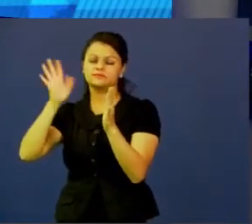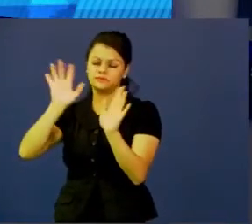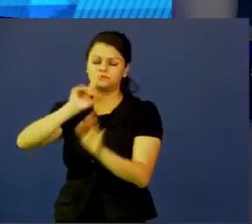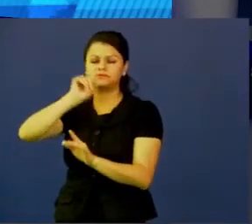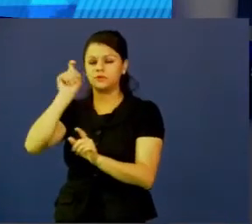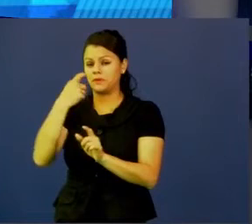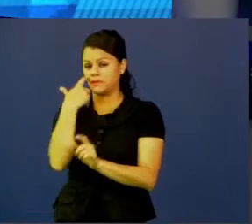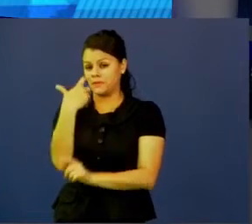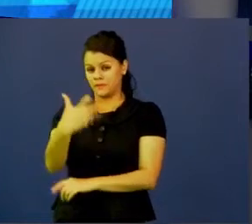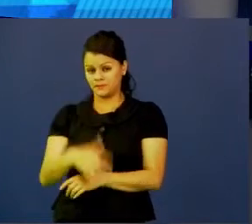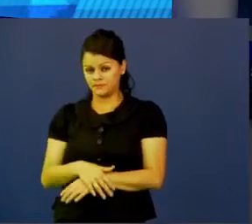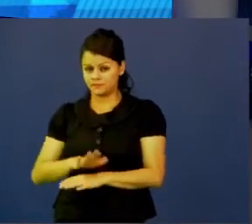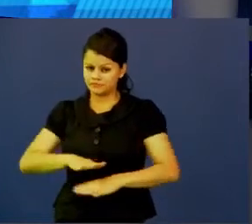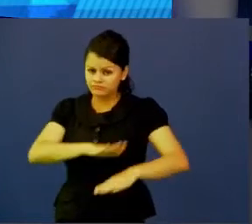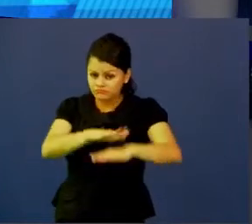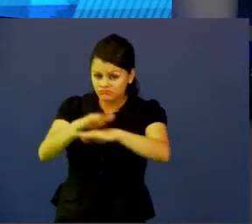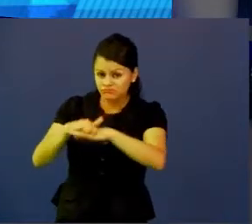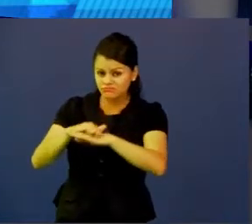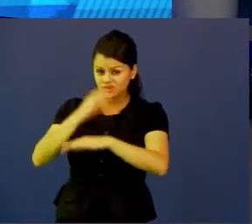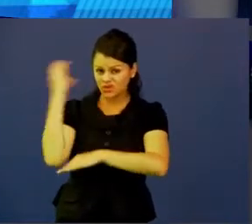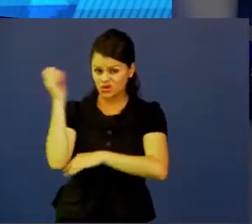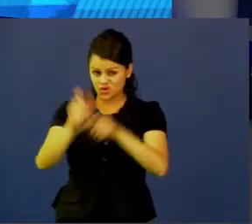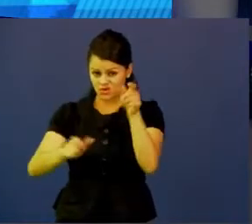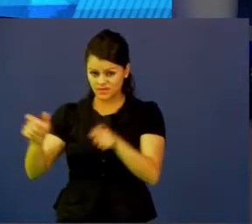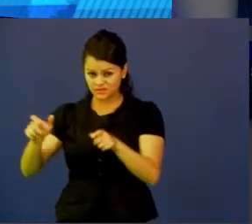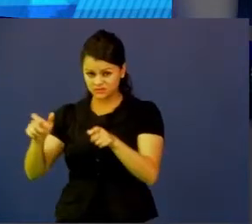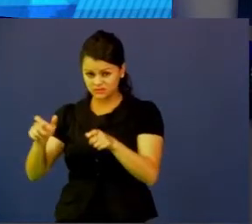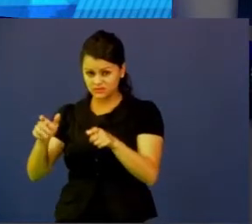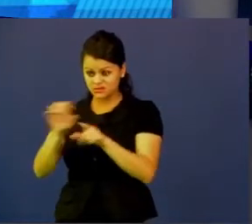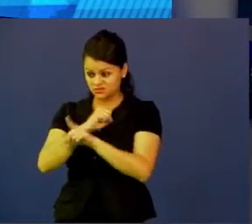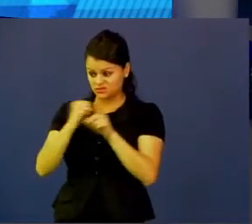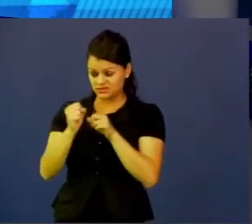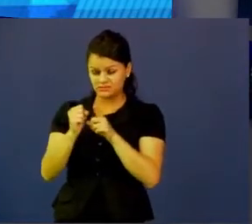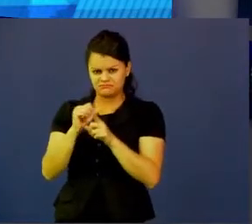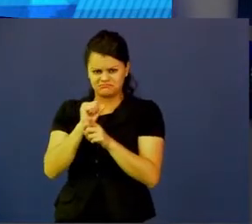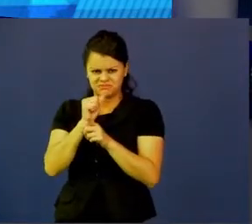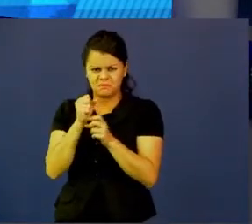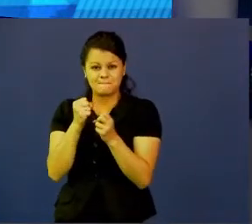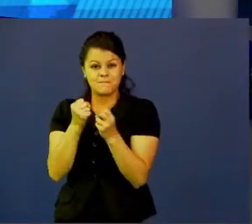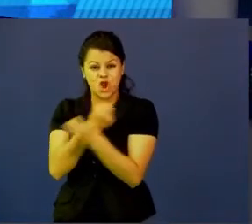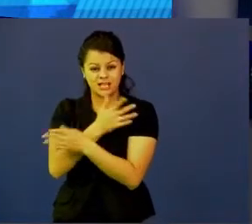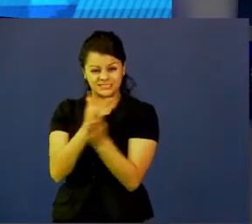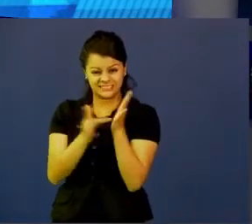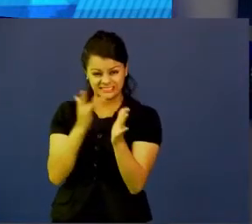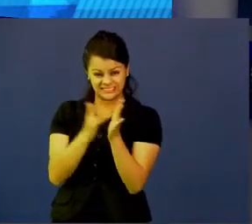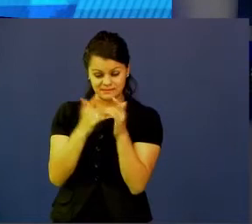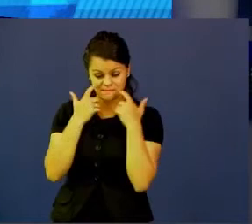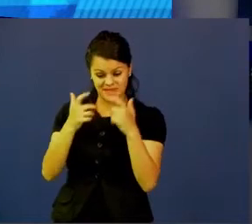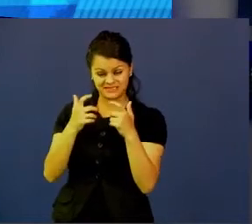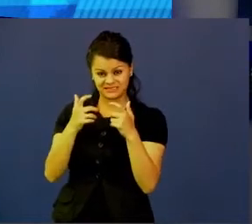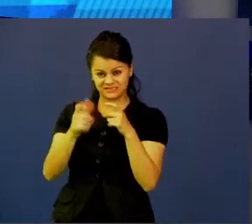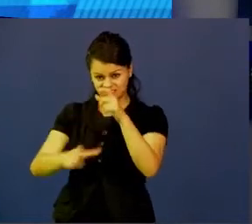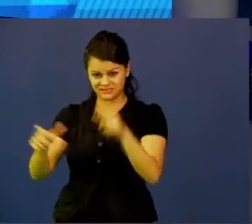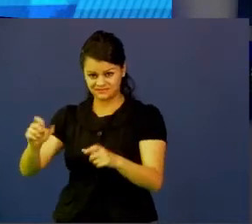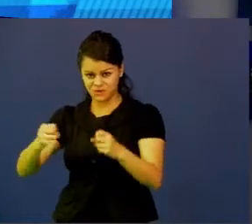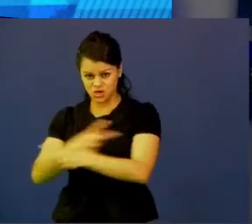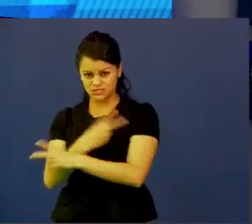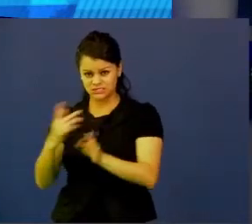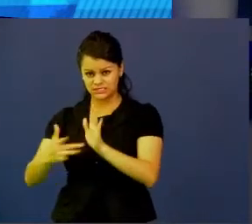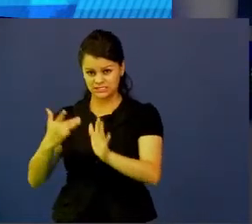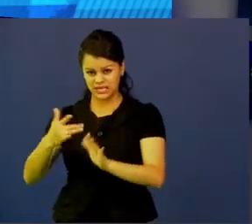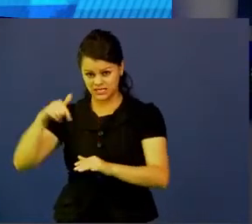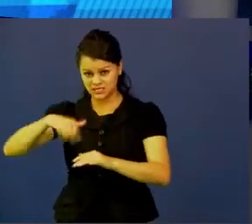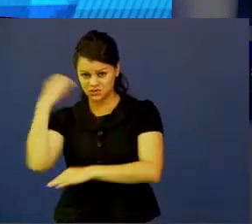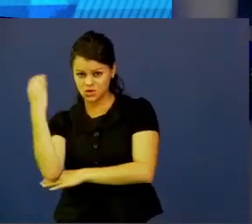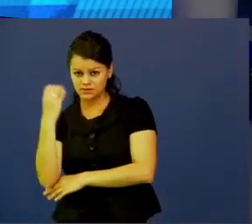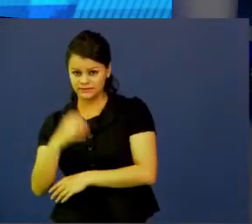los colombianos una sociedad más violenta digitalmente? Pues uno pensaría que sí, a juzgar por lo que estamos viendo en las redes. Y